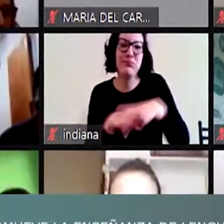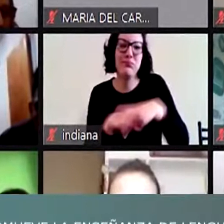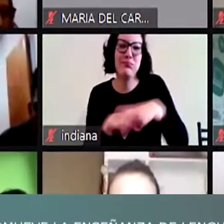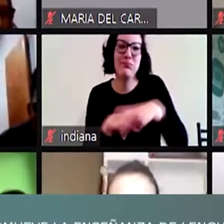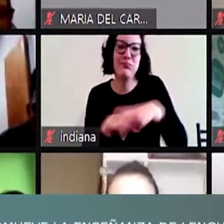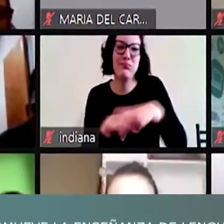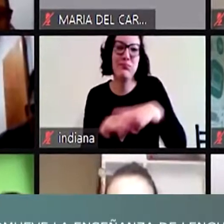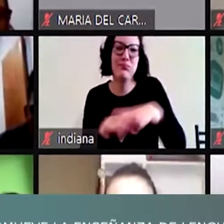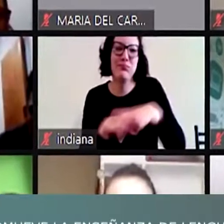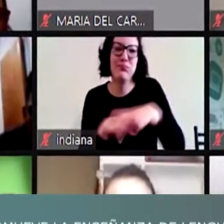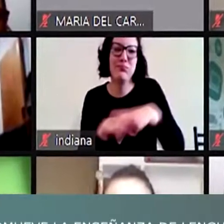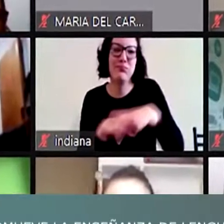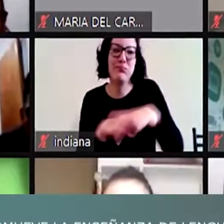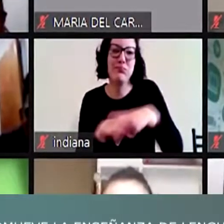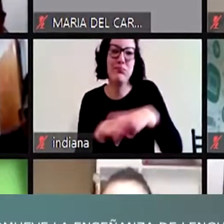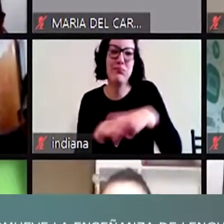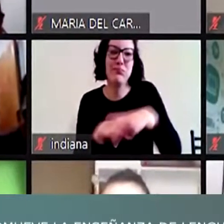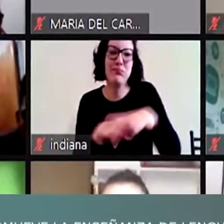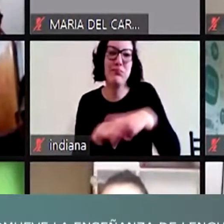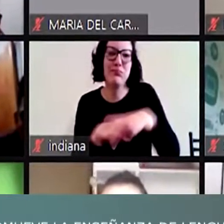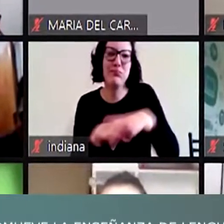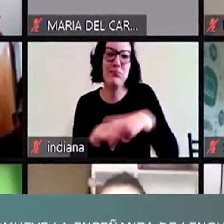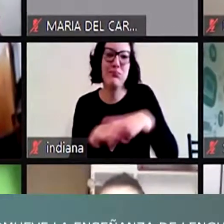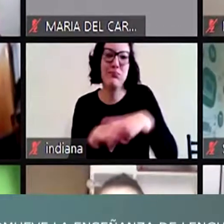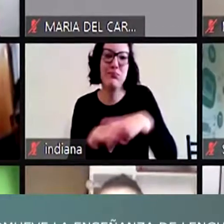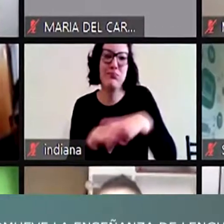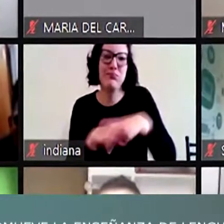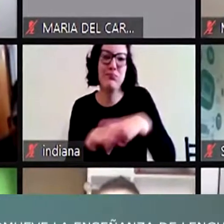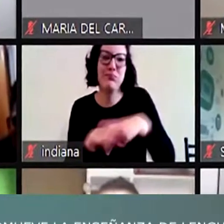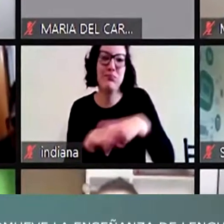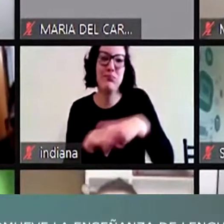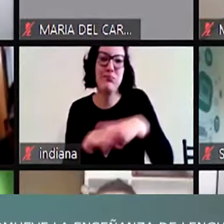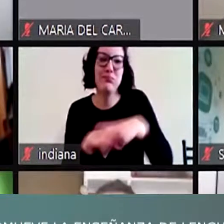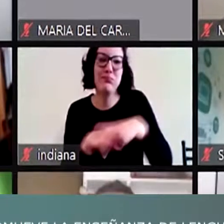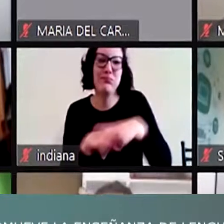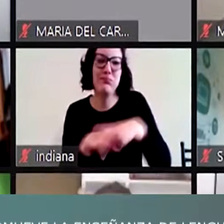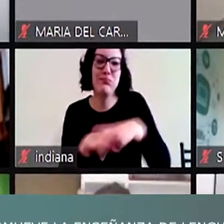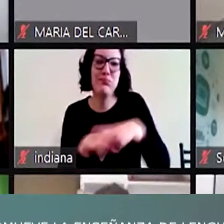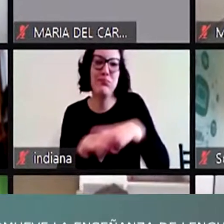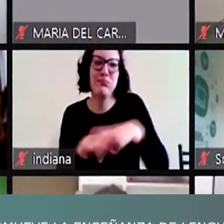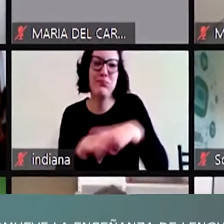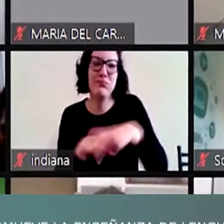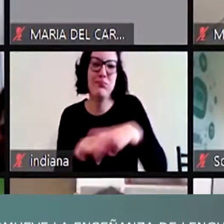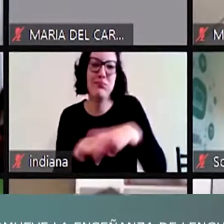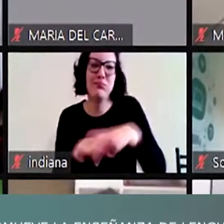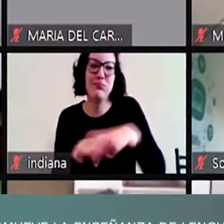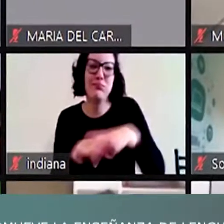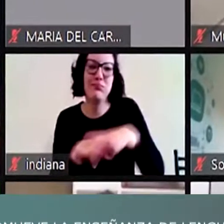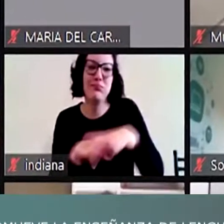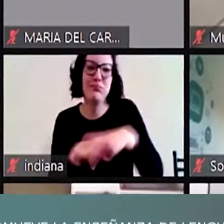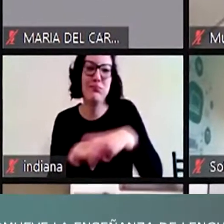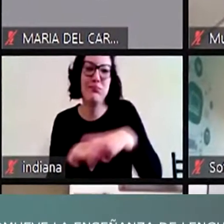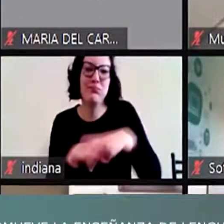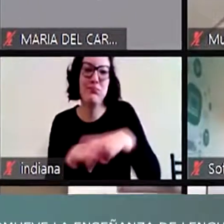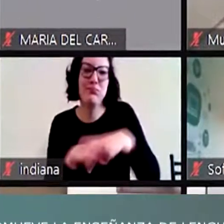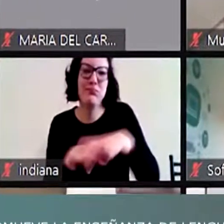de 50 trabajadores y funcionarios de unas 20 áreas de discapacidad de municipios entrerrianos comenzaron a capacitarse